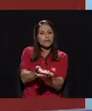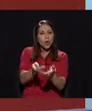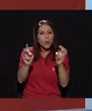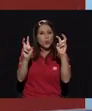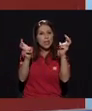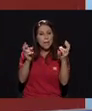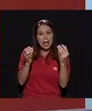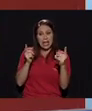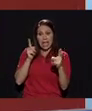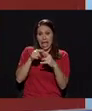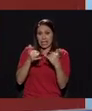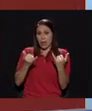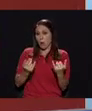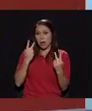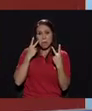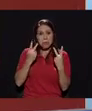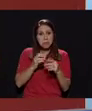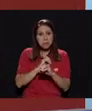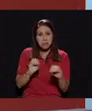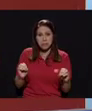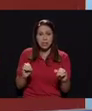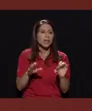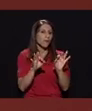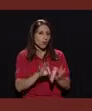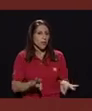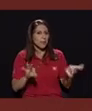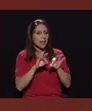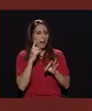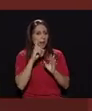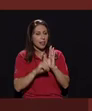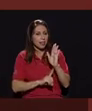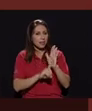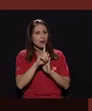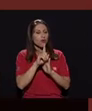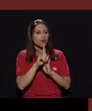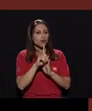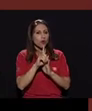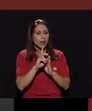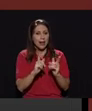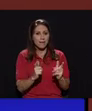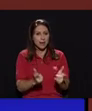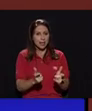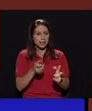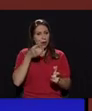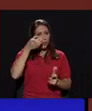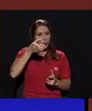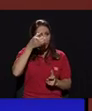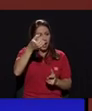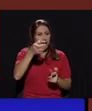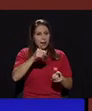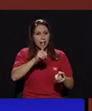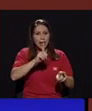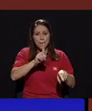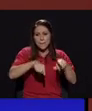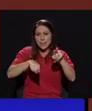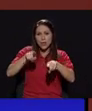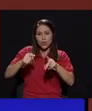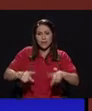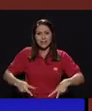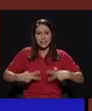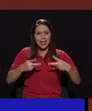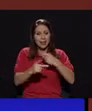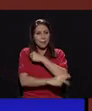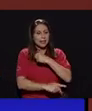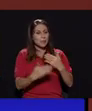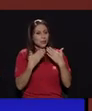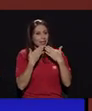es invisibilizado permanentemente. Y fundamental para el desarrollo, para la riqueza cultural y la biodiversidad